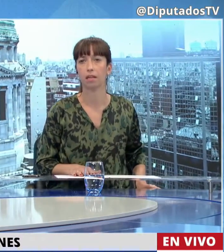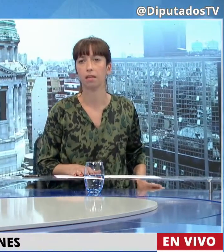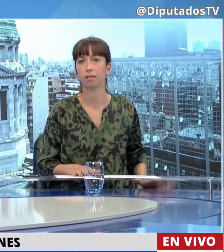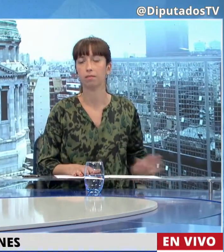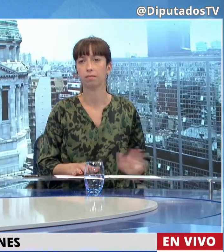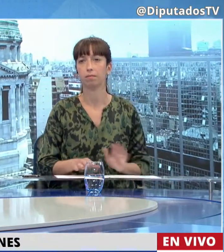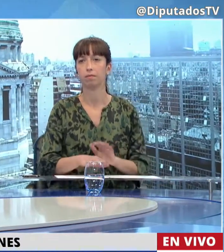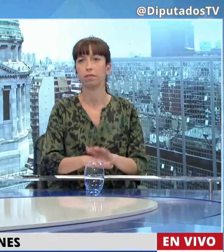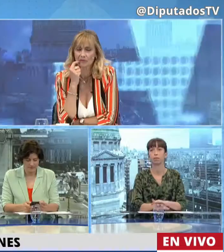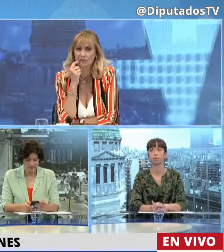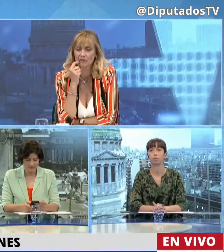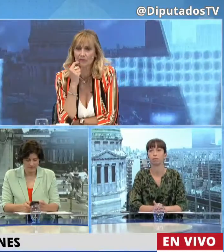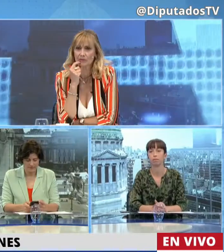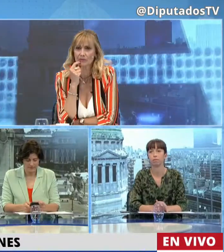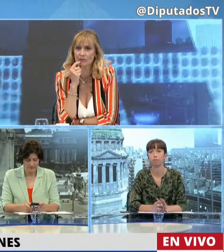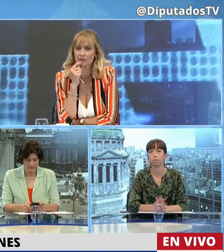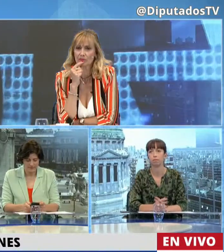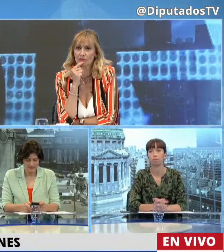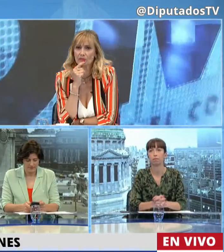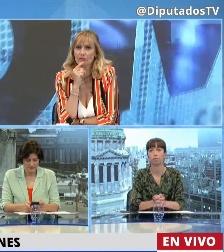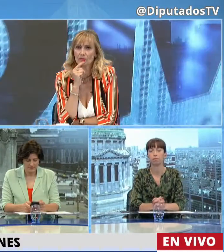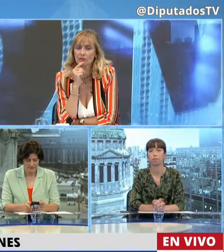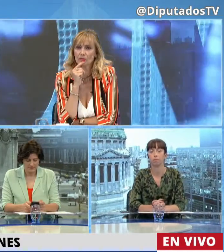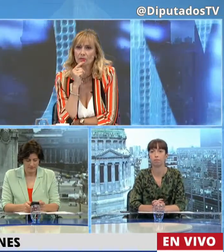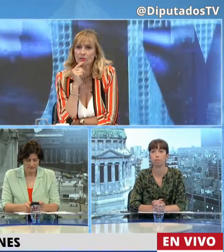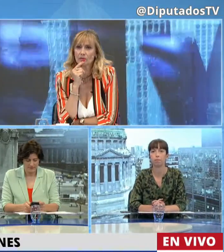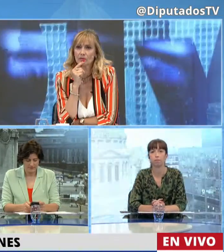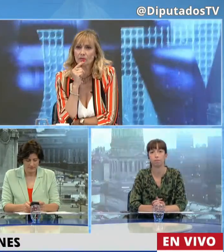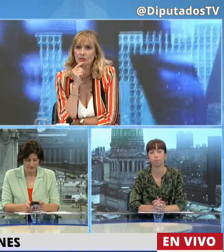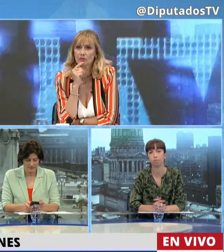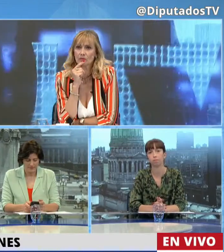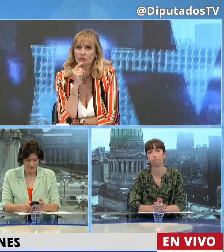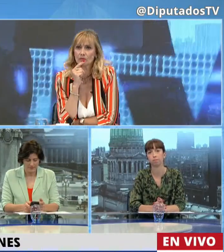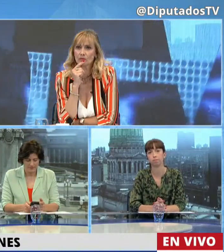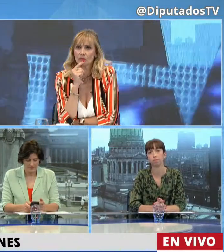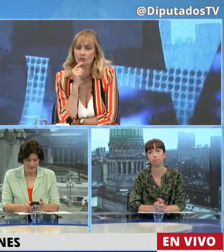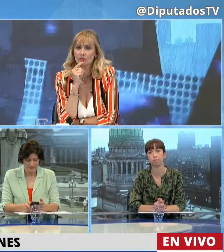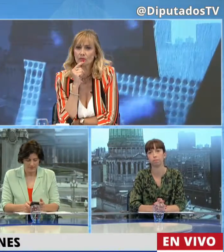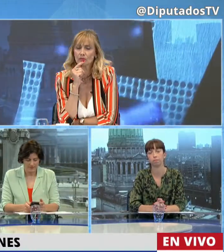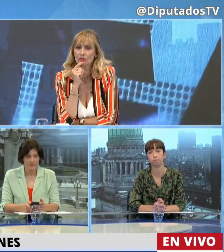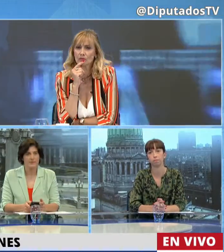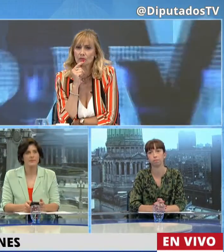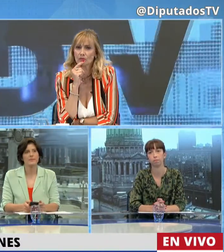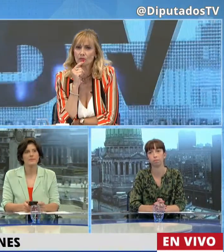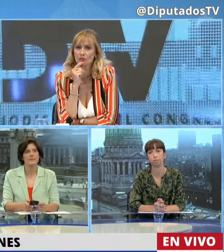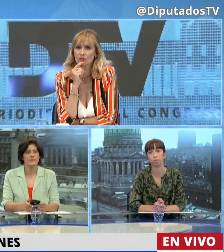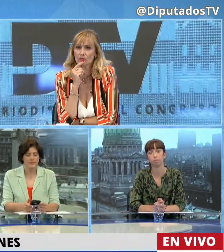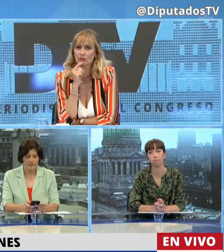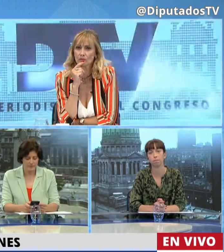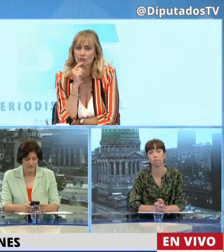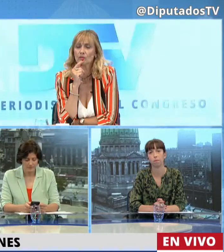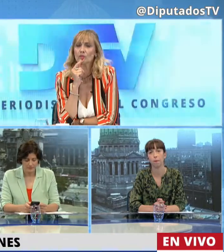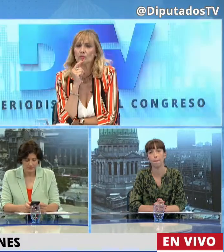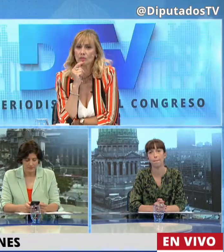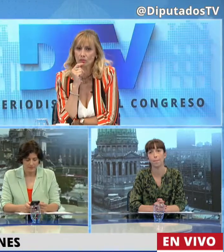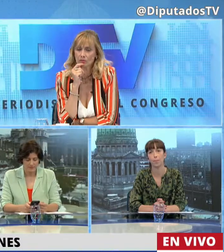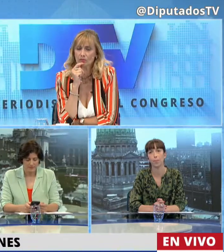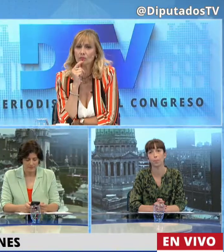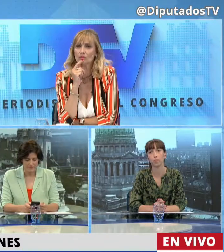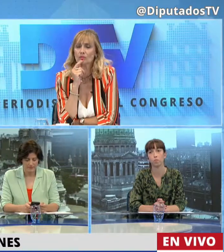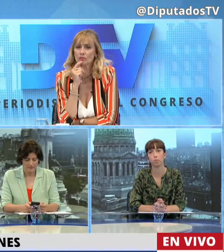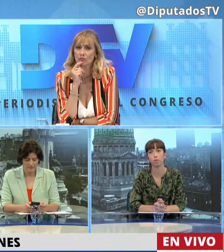Sí, puede suceder. La historia reciente, al menos, este es mi segundo mandato consecutivo